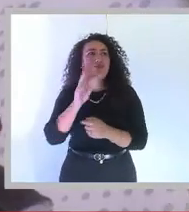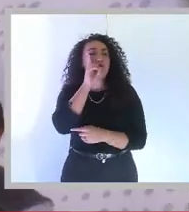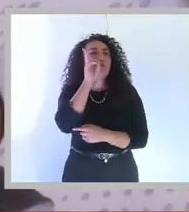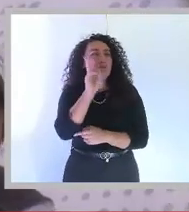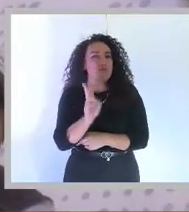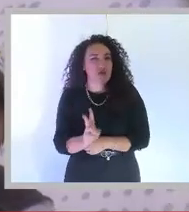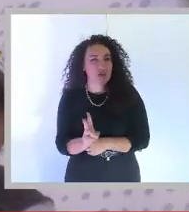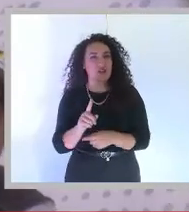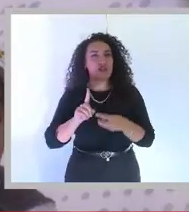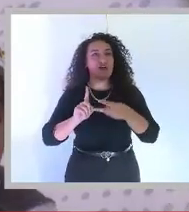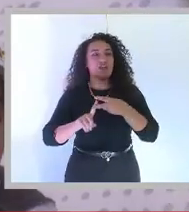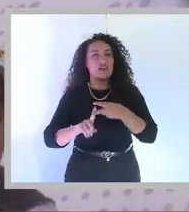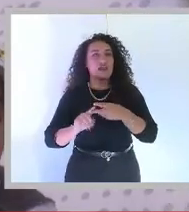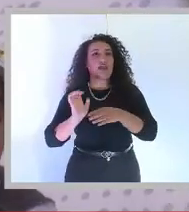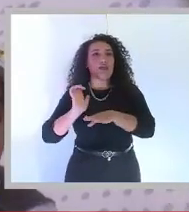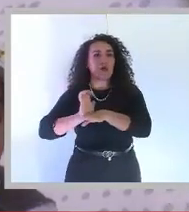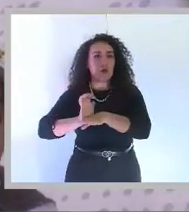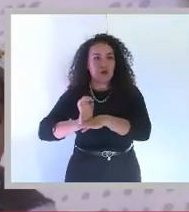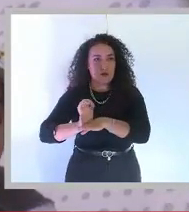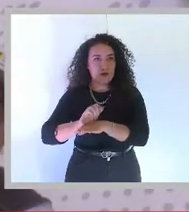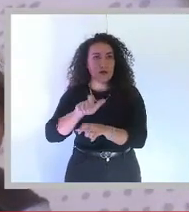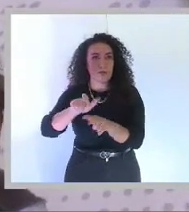venezolanos, ecuatorianos,